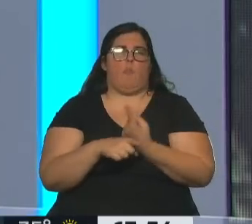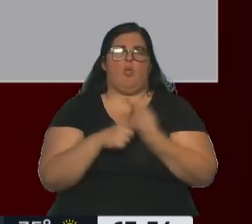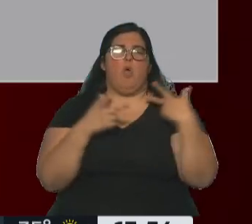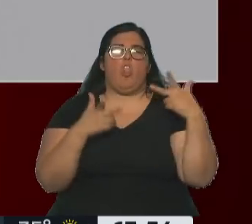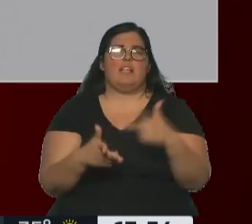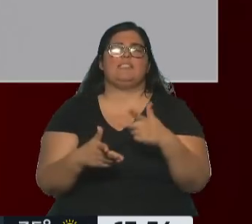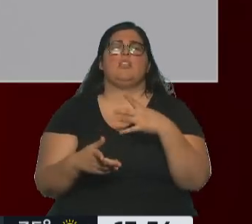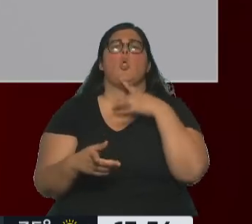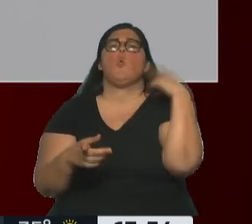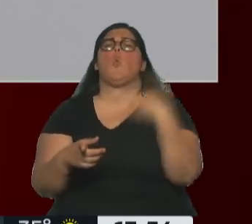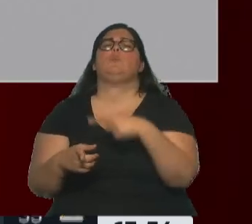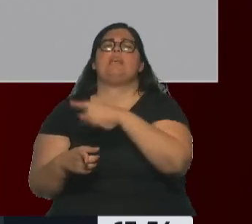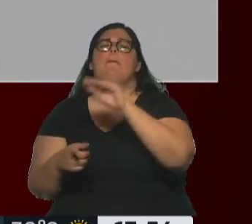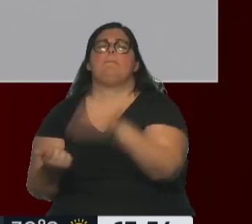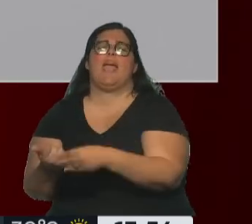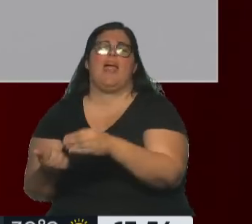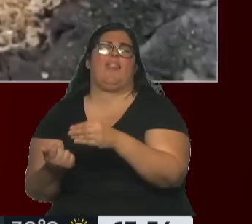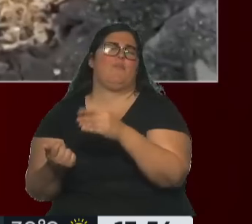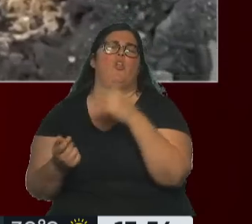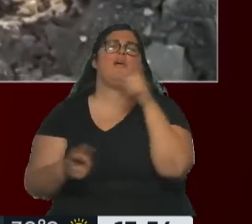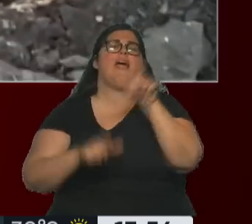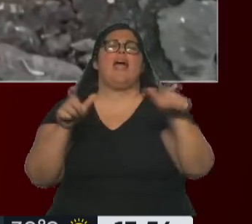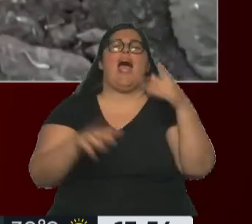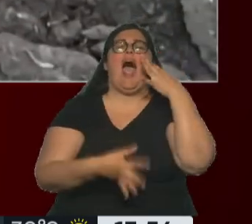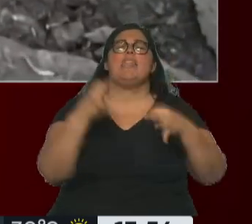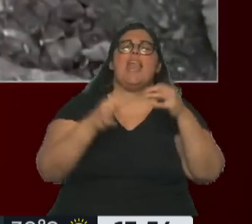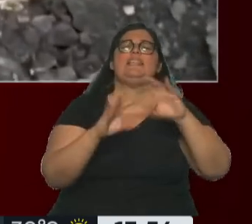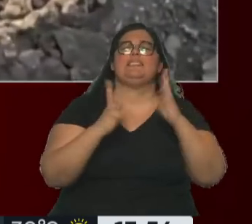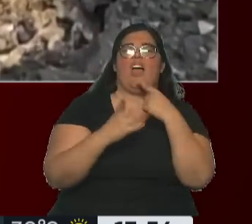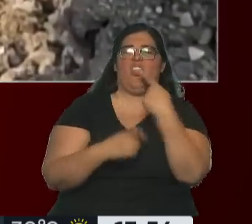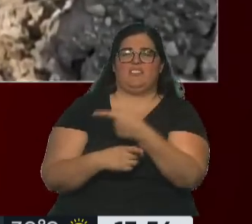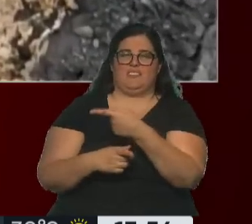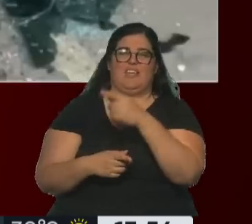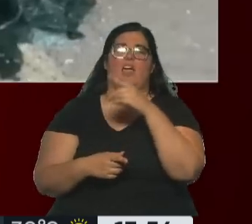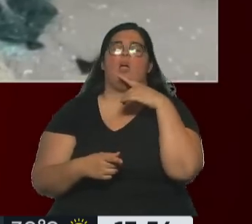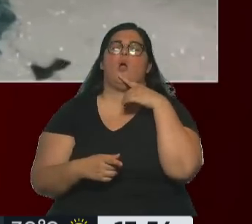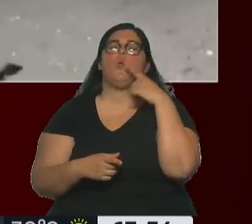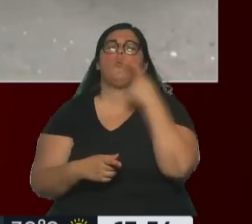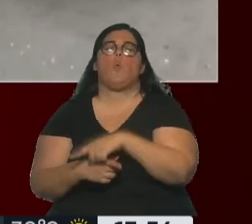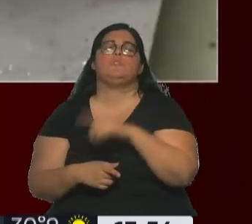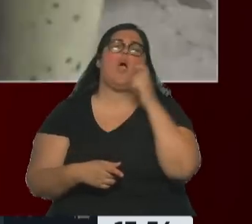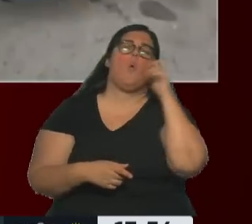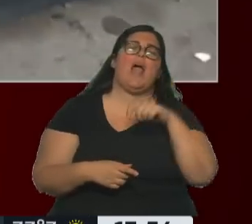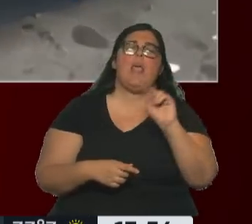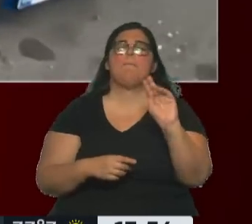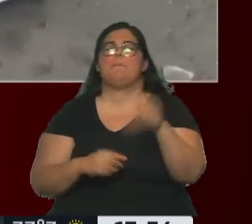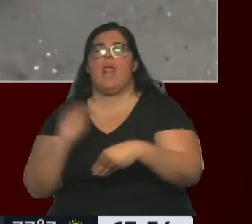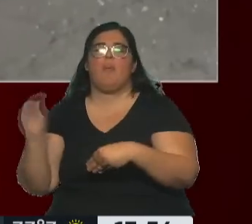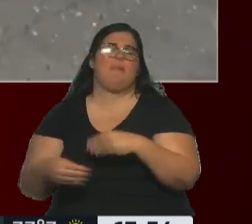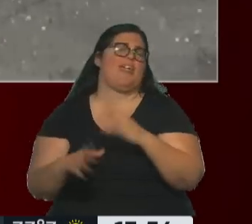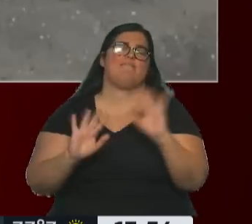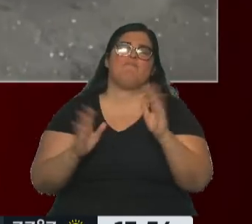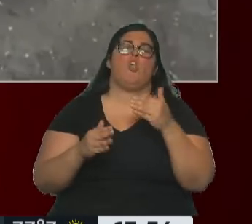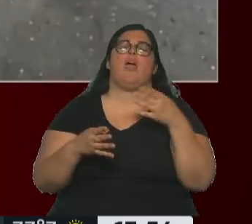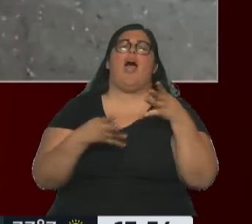Rusia está perdiendo como dicen casi todos los analistas occidentales Ucrania está perdiendo Quién está ganando en en relación a los avances